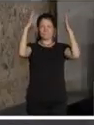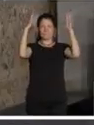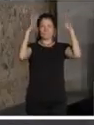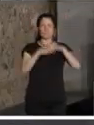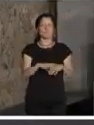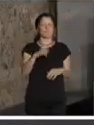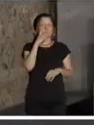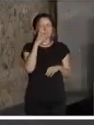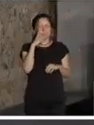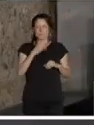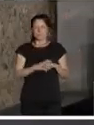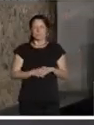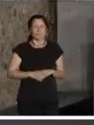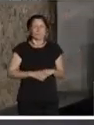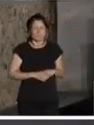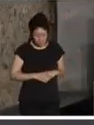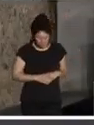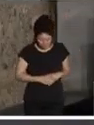Mirad